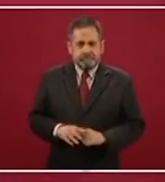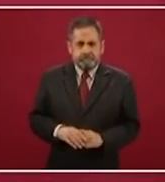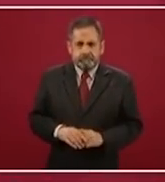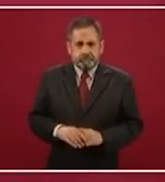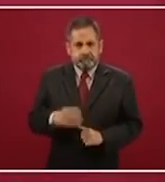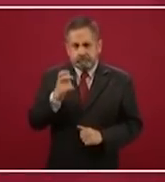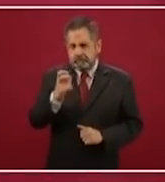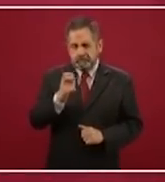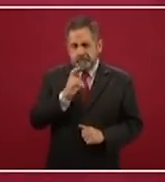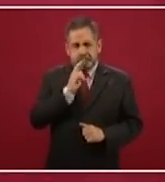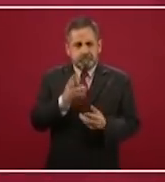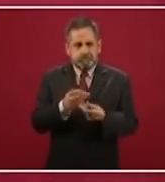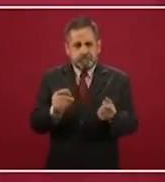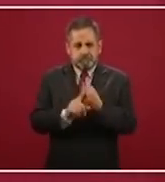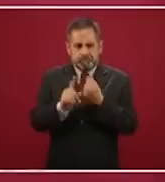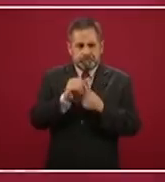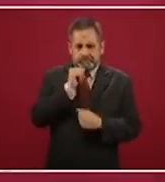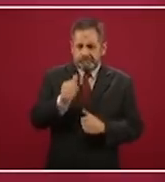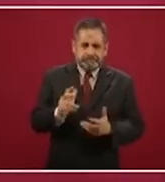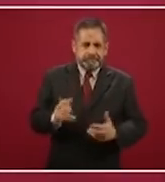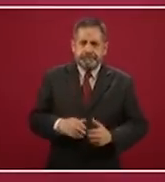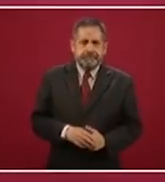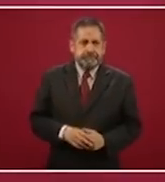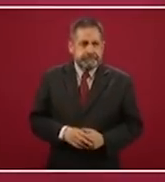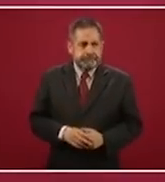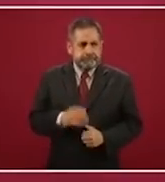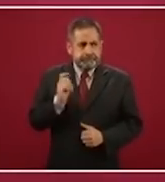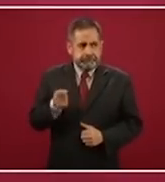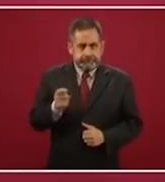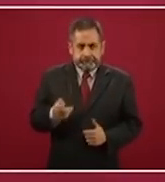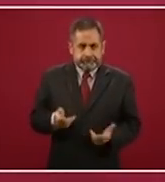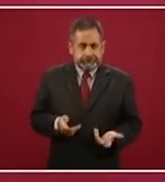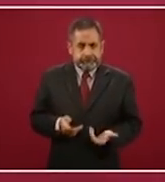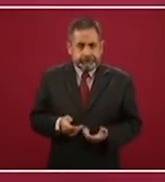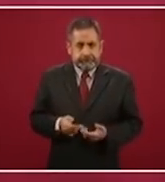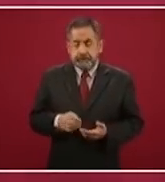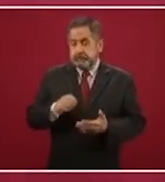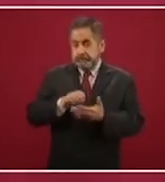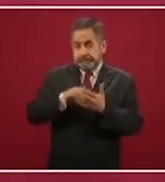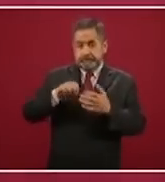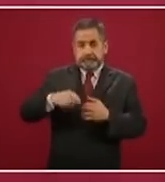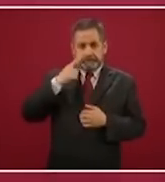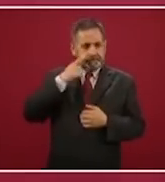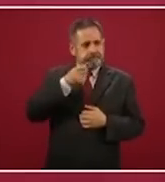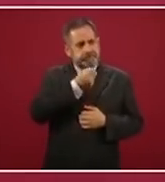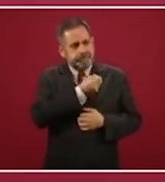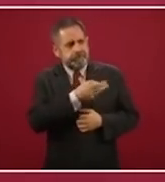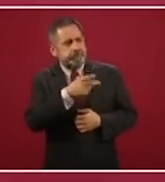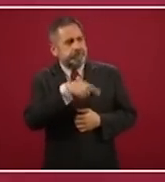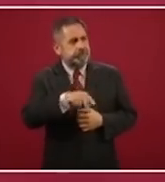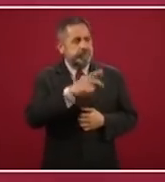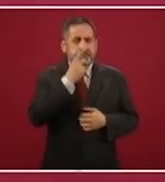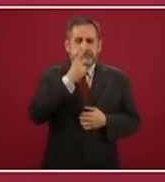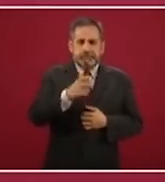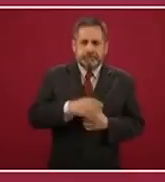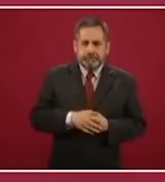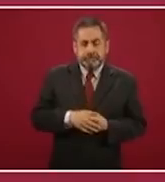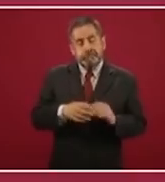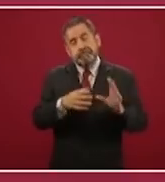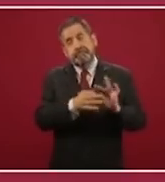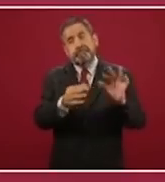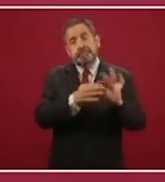no vamos a resolver el problema. Muchos, por ejemplo, alegan o